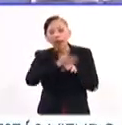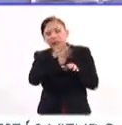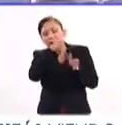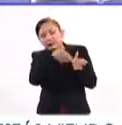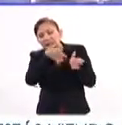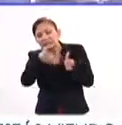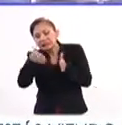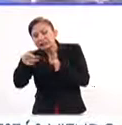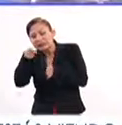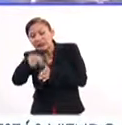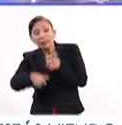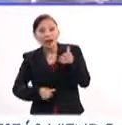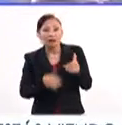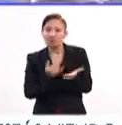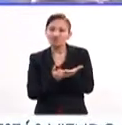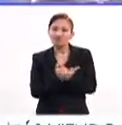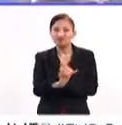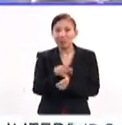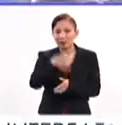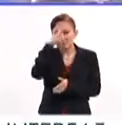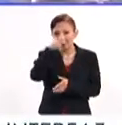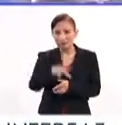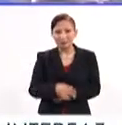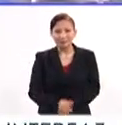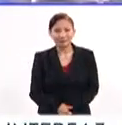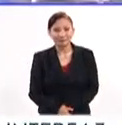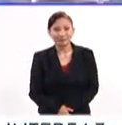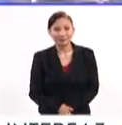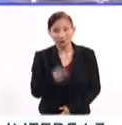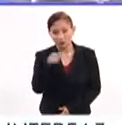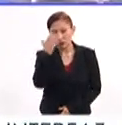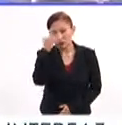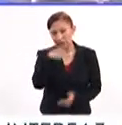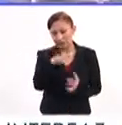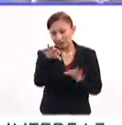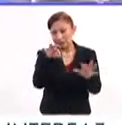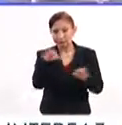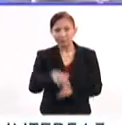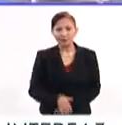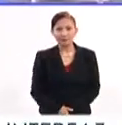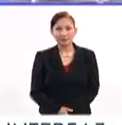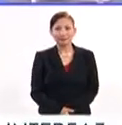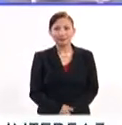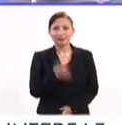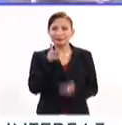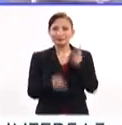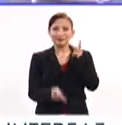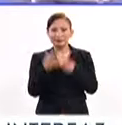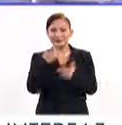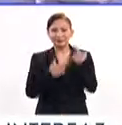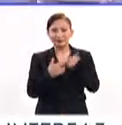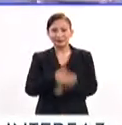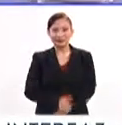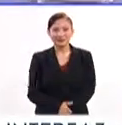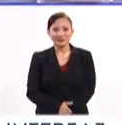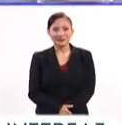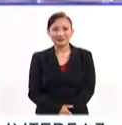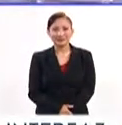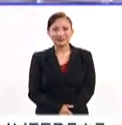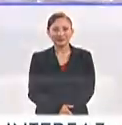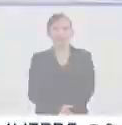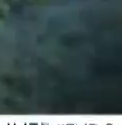que han definido el teatro en nuestro país, que tú consideras, por supuesto. Una pausa y volvemos.